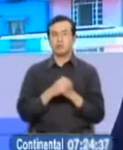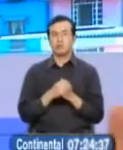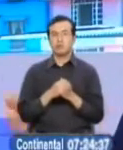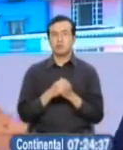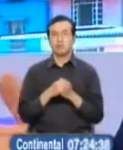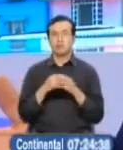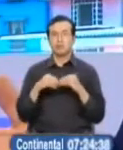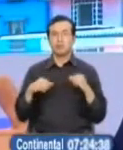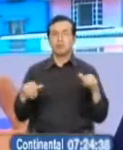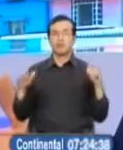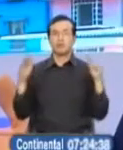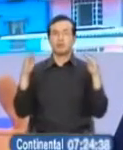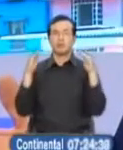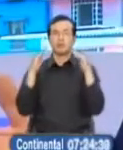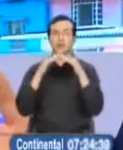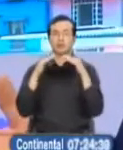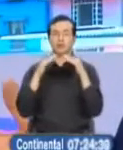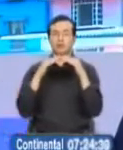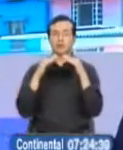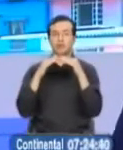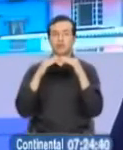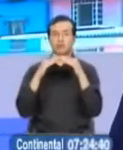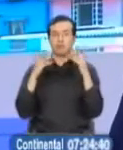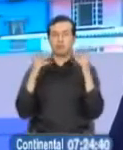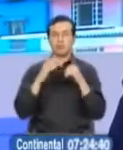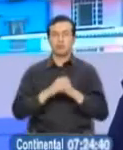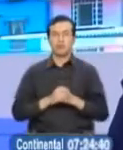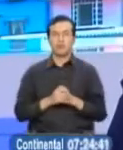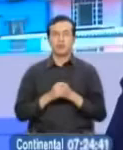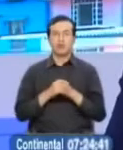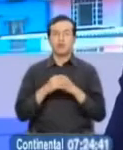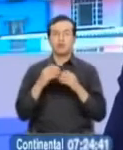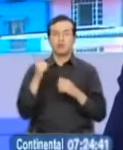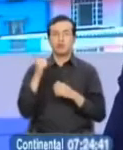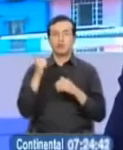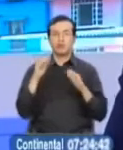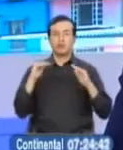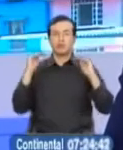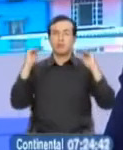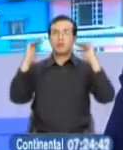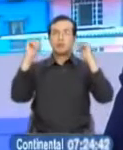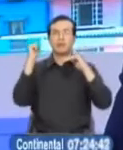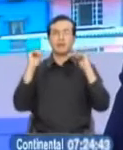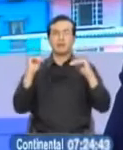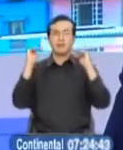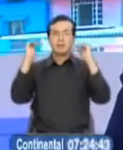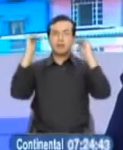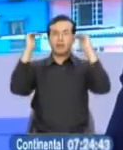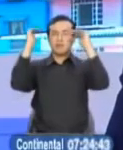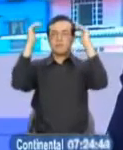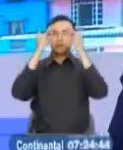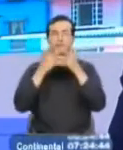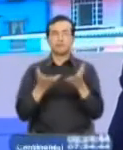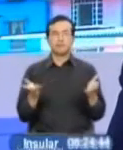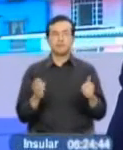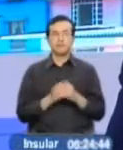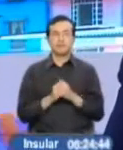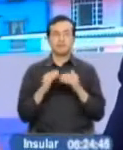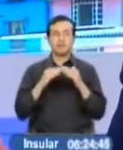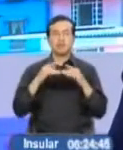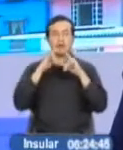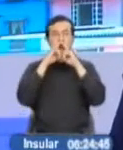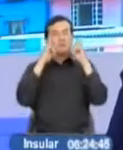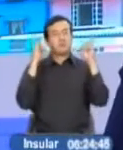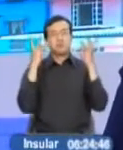que es un condominio. Es un condominio. Un condominio de 10 departamentos. Entonces, no es una mansión,